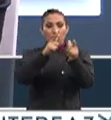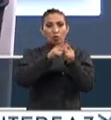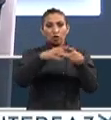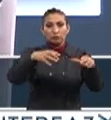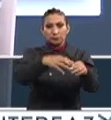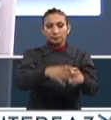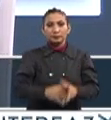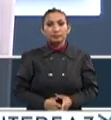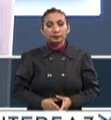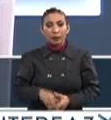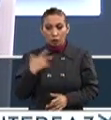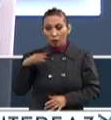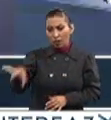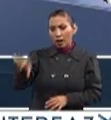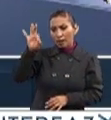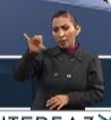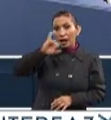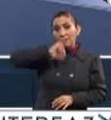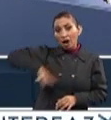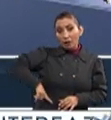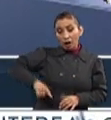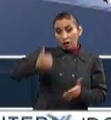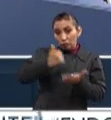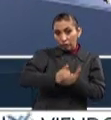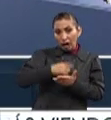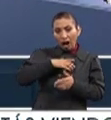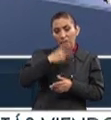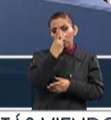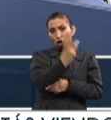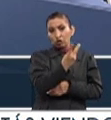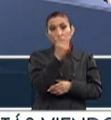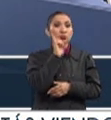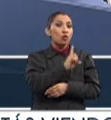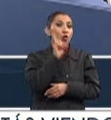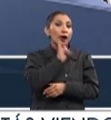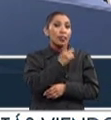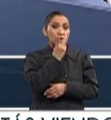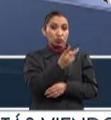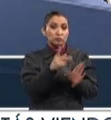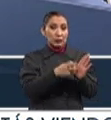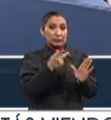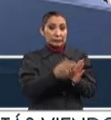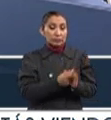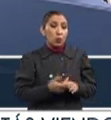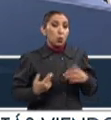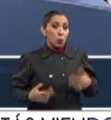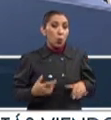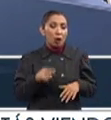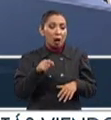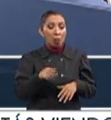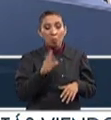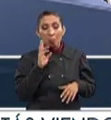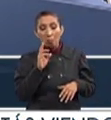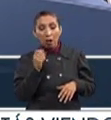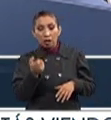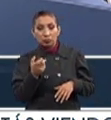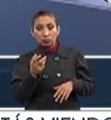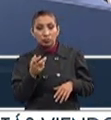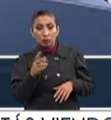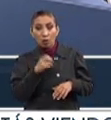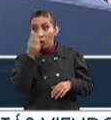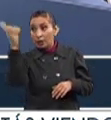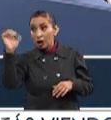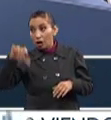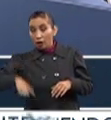colegiados. Pues sí, desde que se eligen jefes de gobierno en la Ciudad de México ya han ido dos jefas de gobierno. Eso no creo que lo tenga